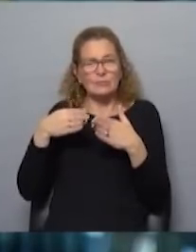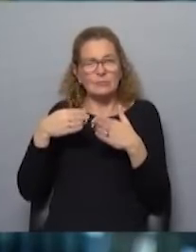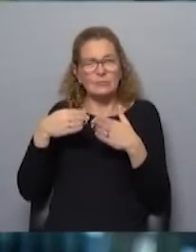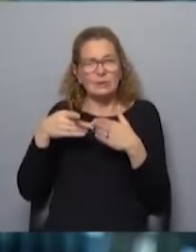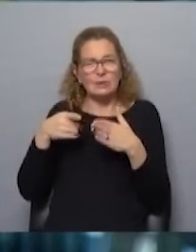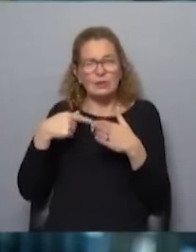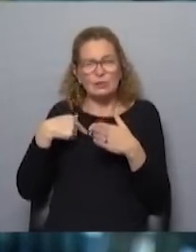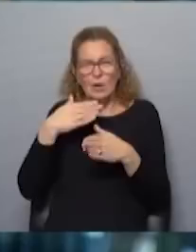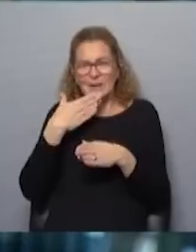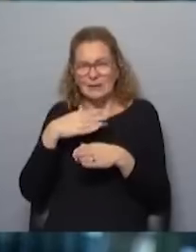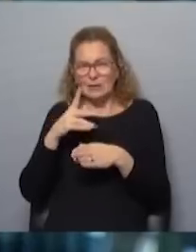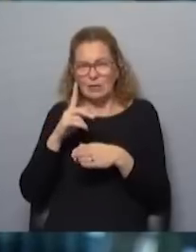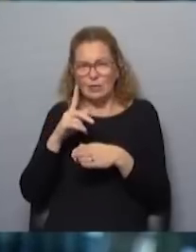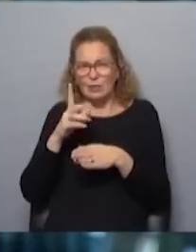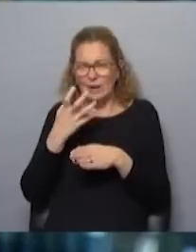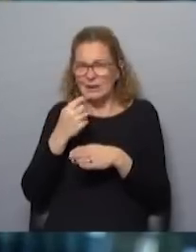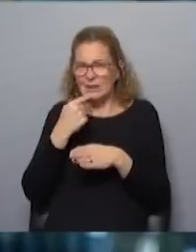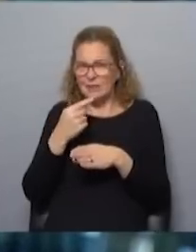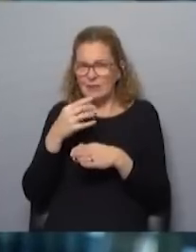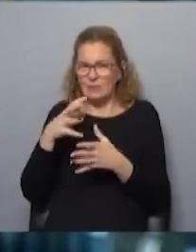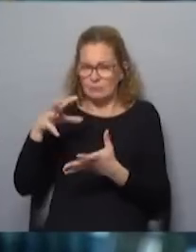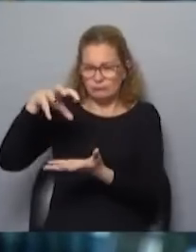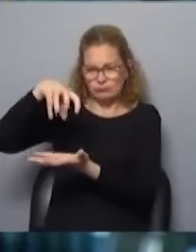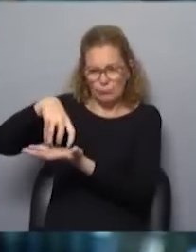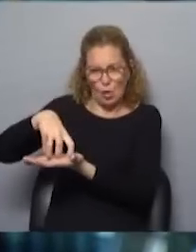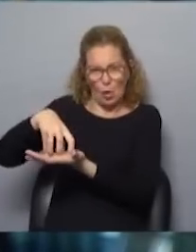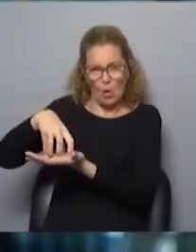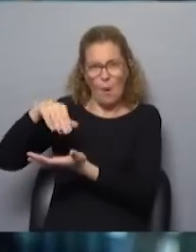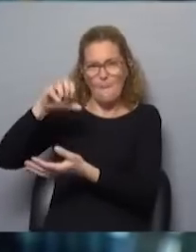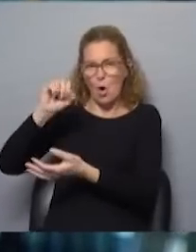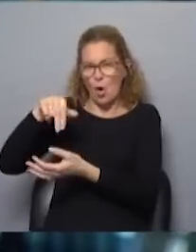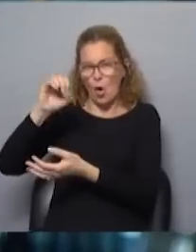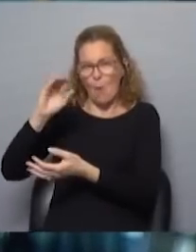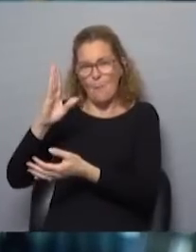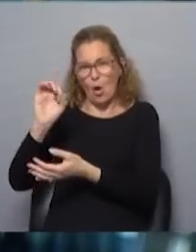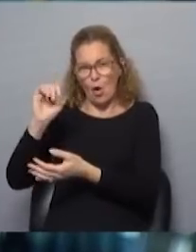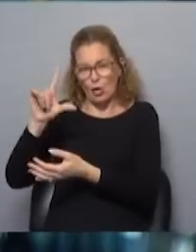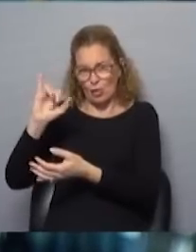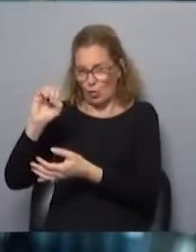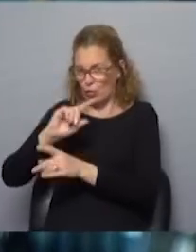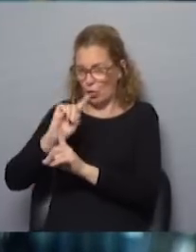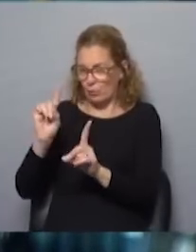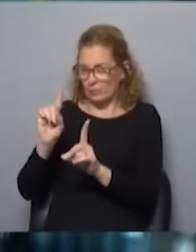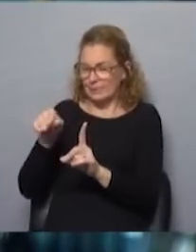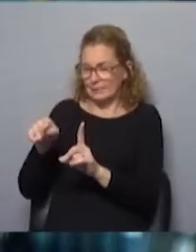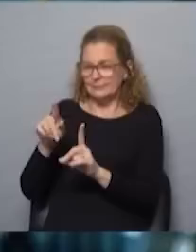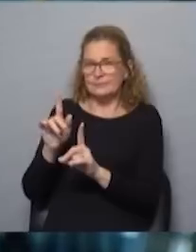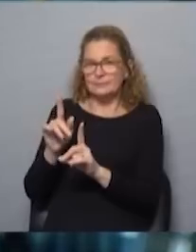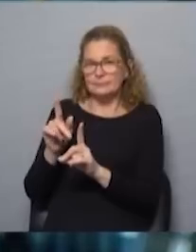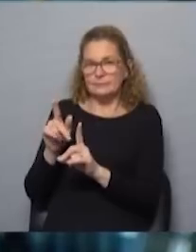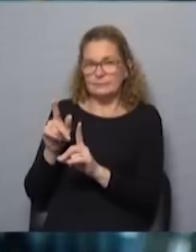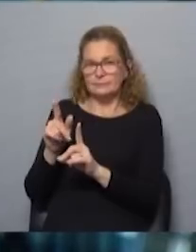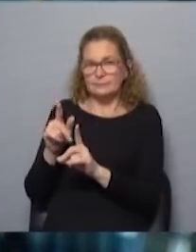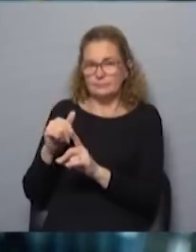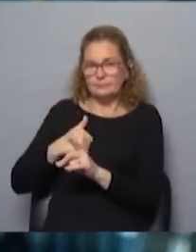que eso entendido que no implica un monopolio porque para que exista un monopolio tendría que haber un